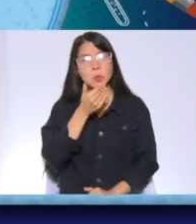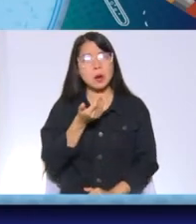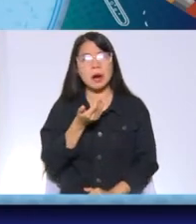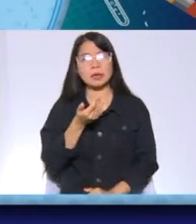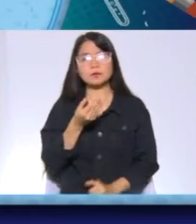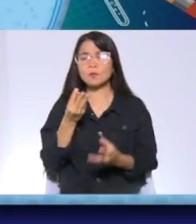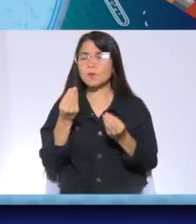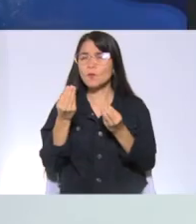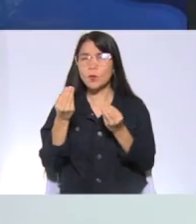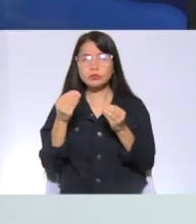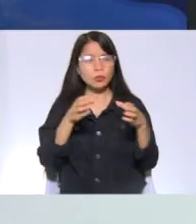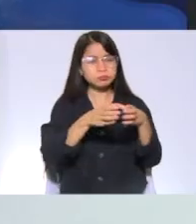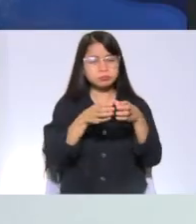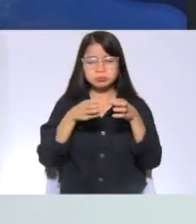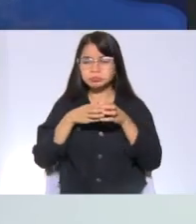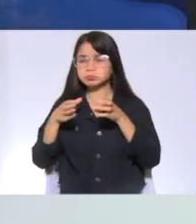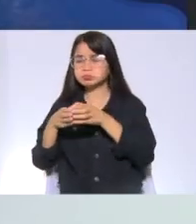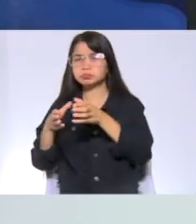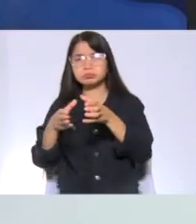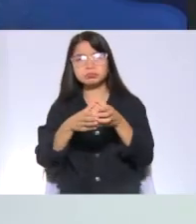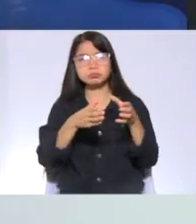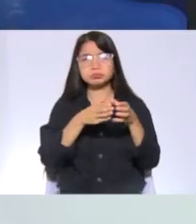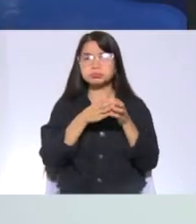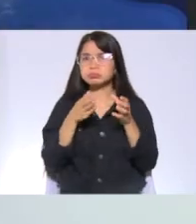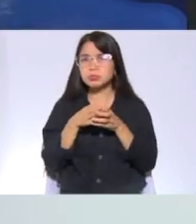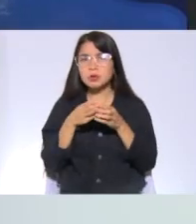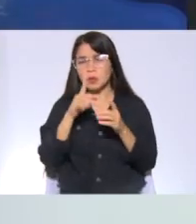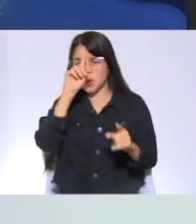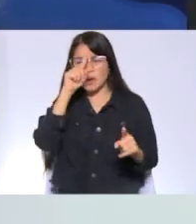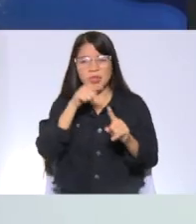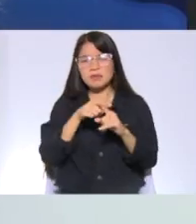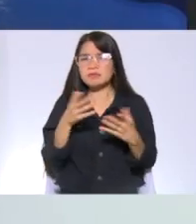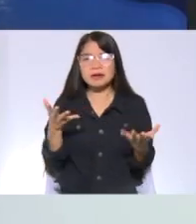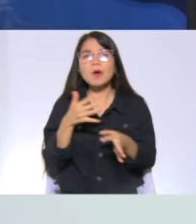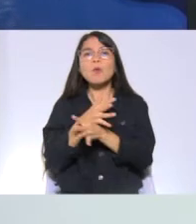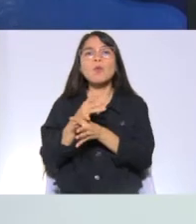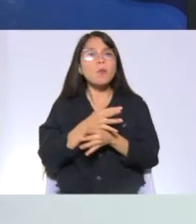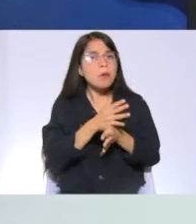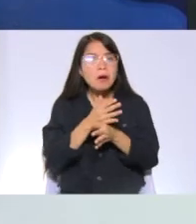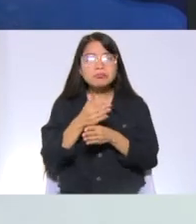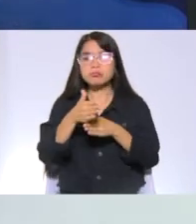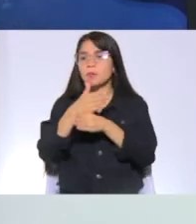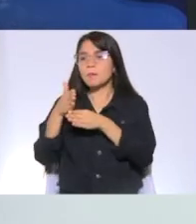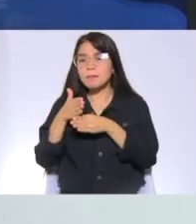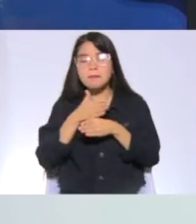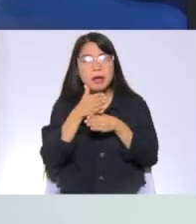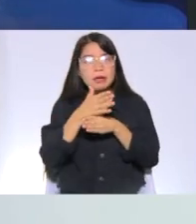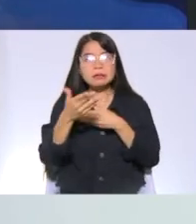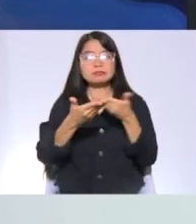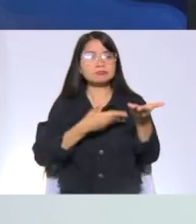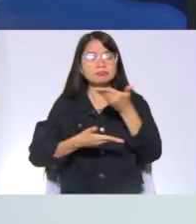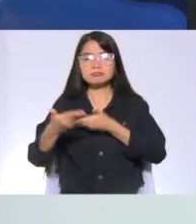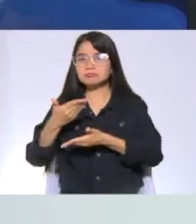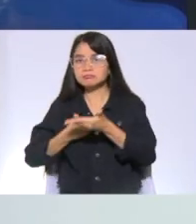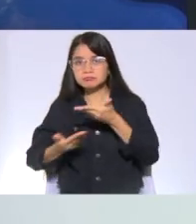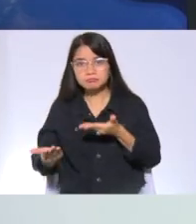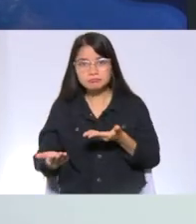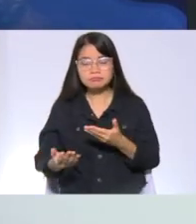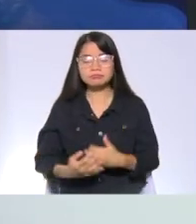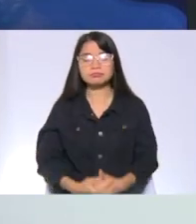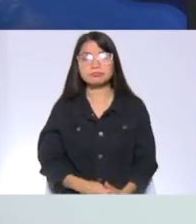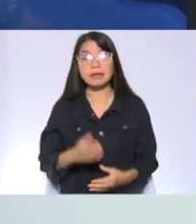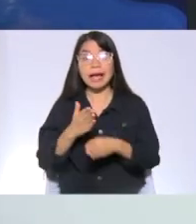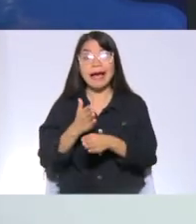¿verdad? Porque lo realizan con un fin recreativo. Pero antes de continuar nuestra clase, vamos a ver